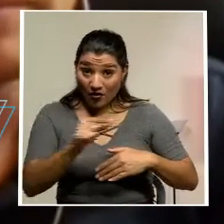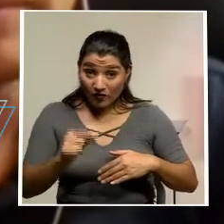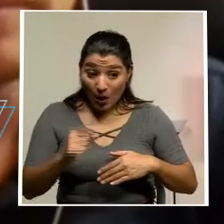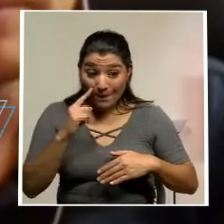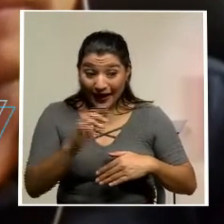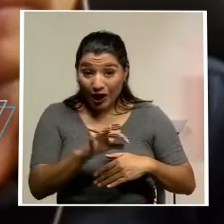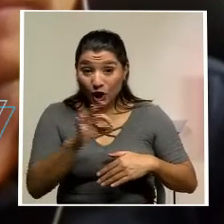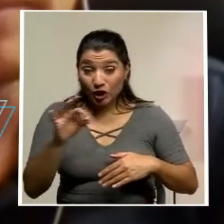del pez sierra.